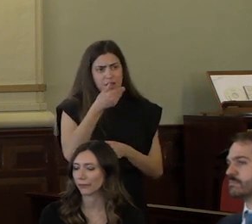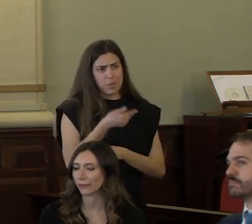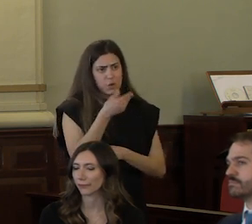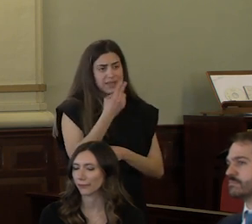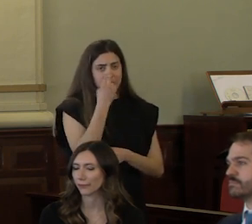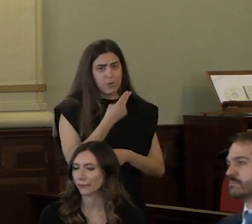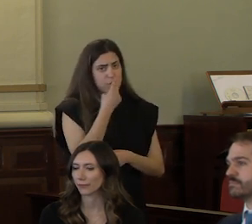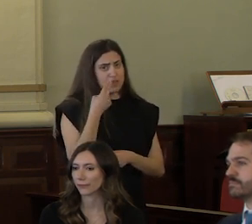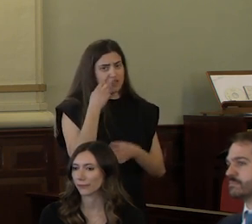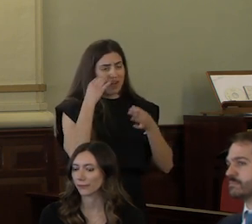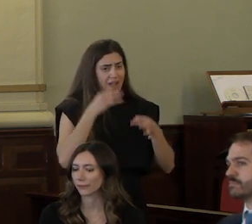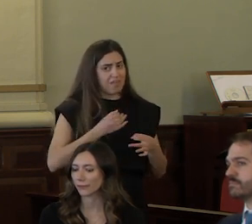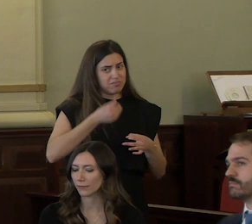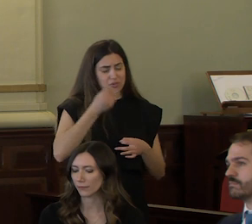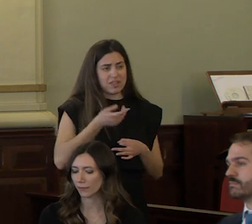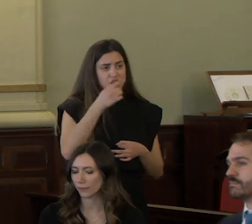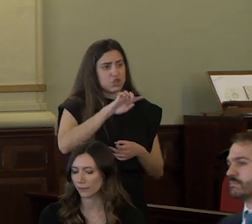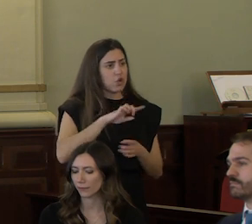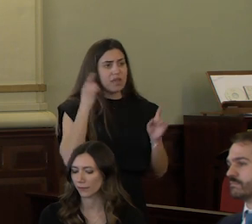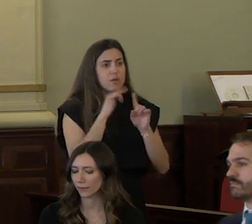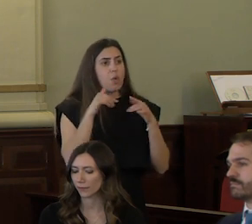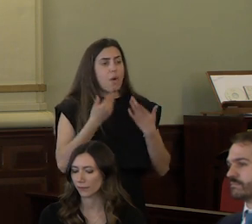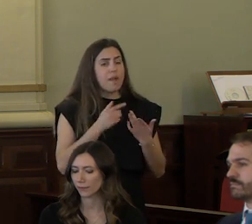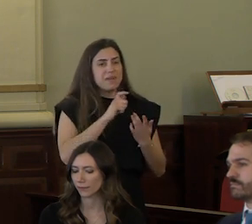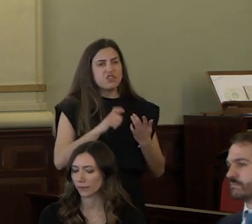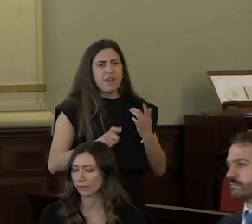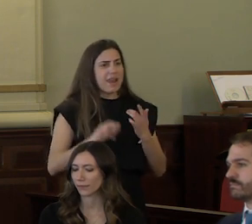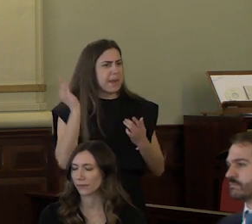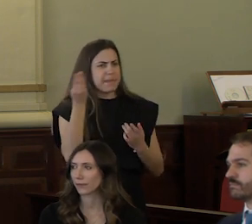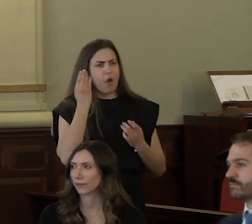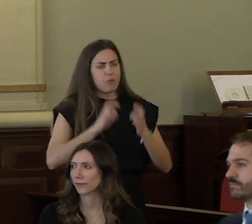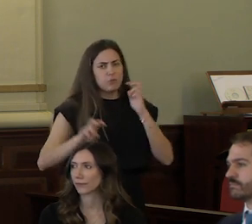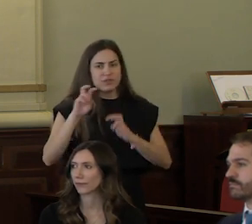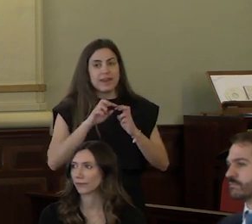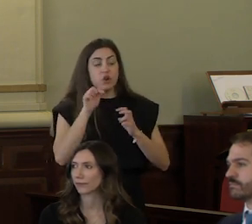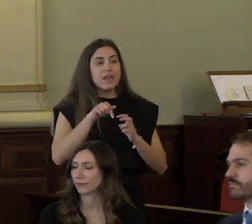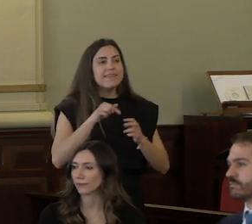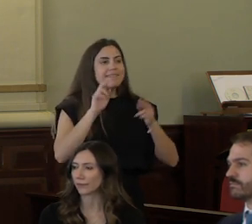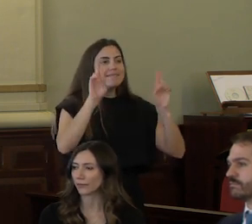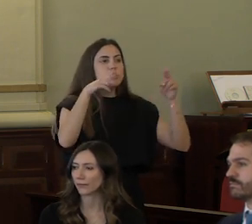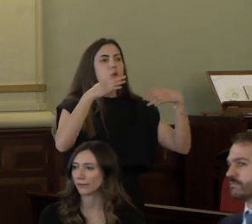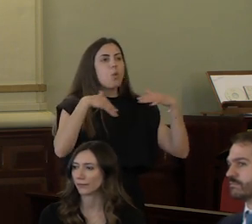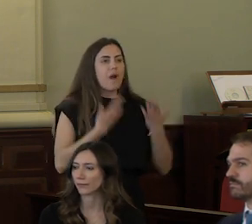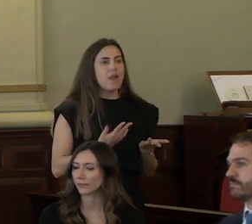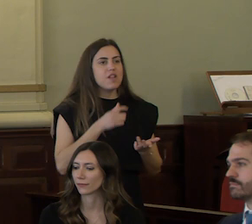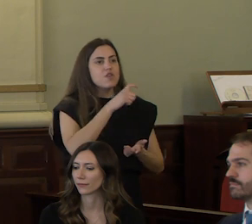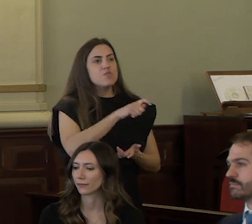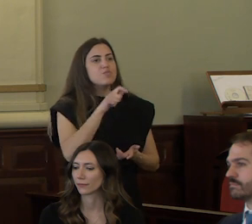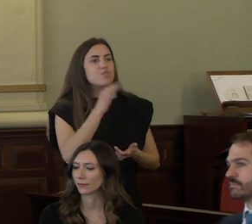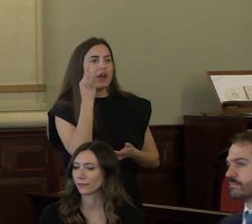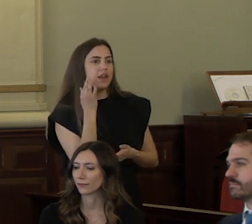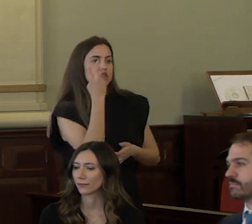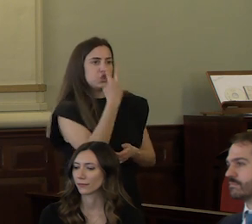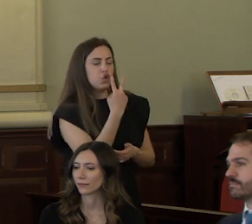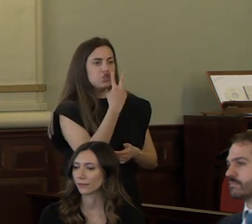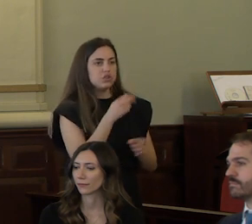sociales importantes y buscamos a las mejores personas. El titular de hoy es que dos mujeres asumen las riendas